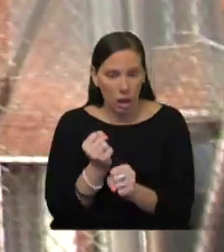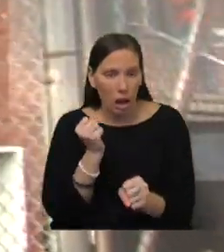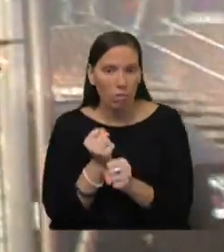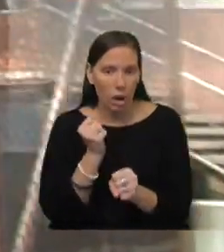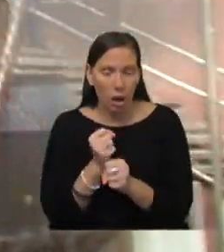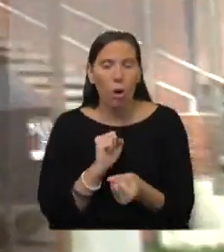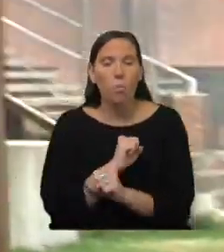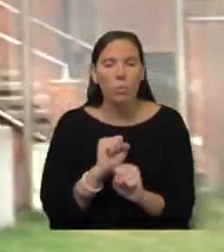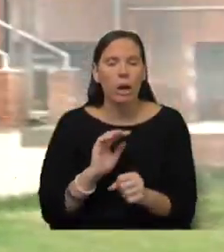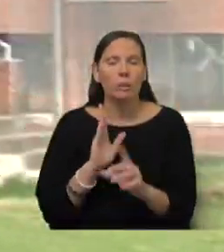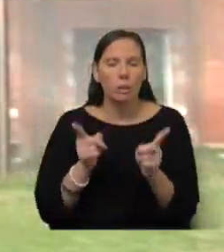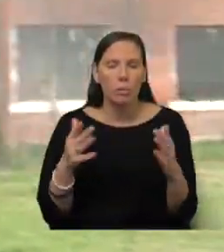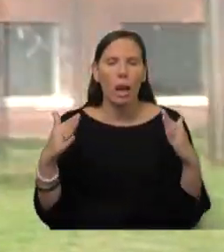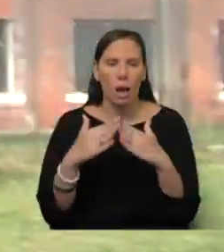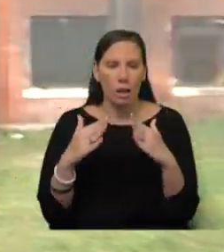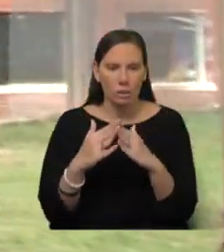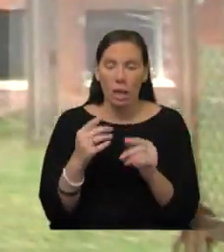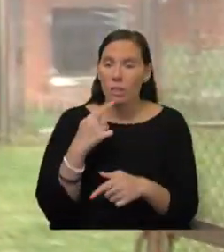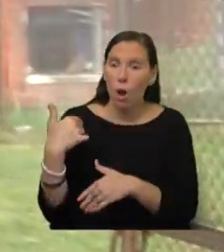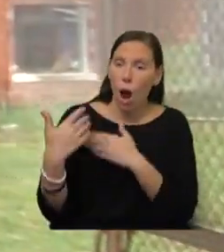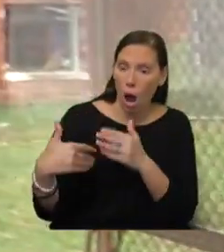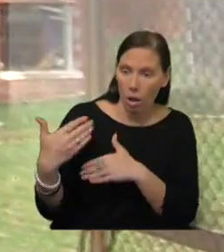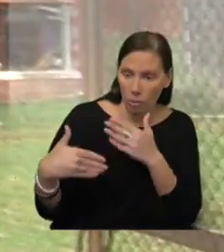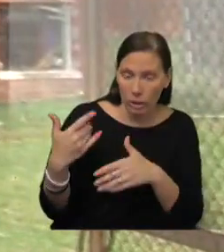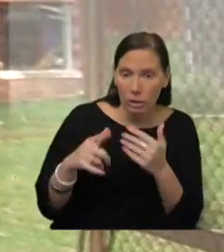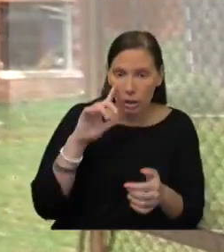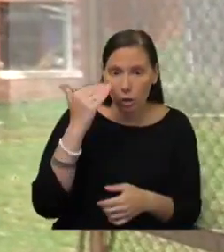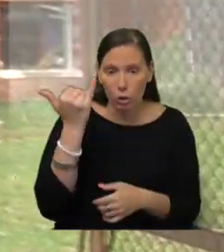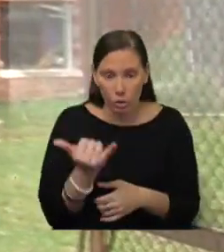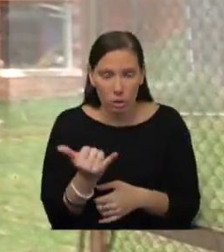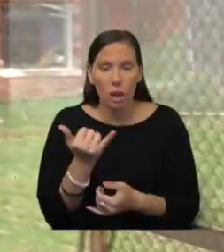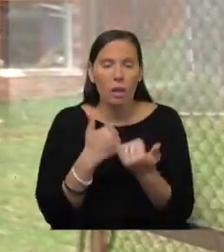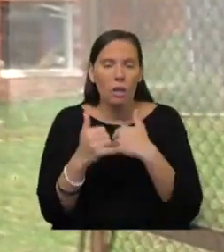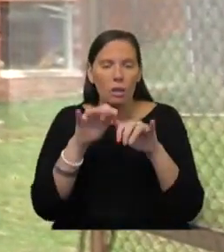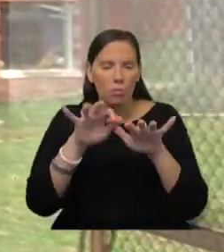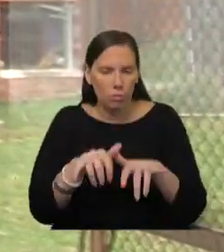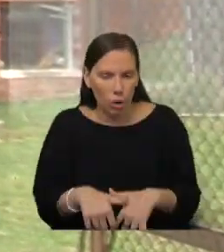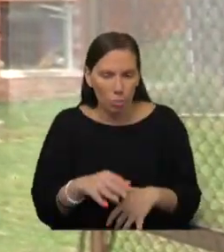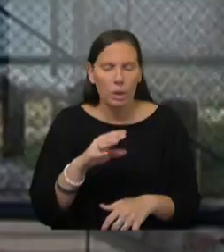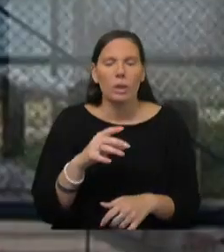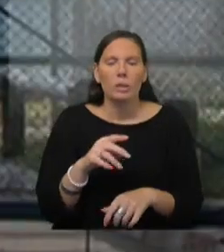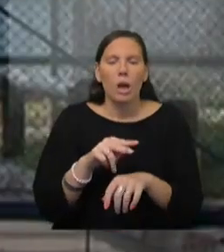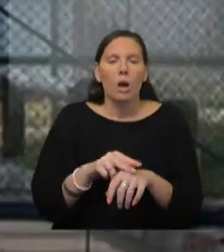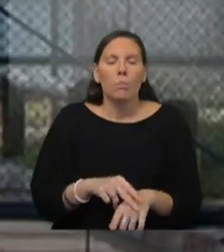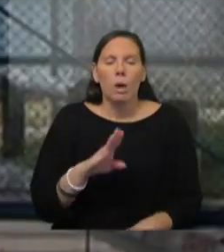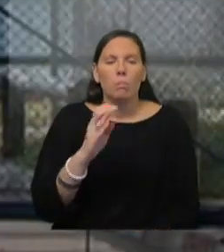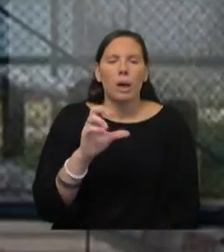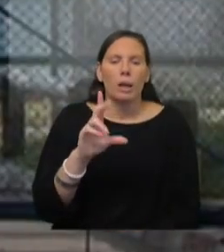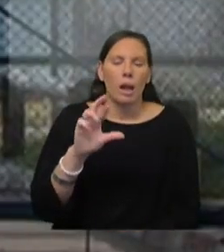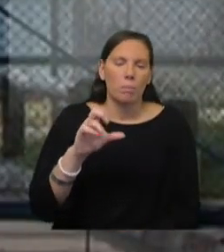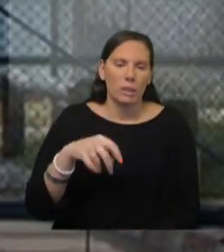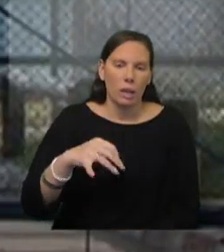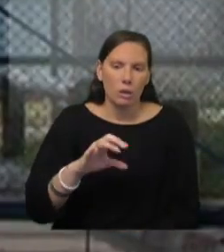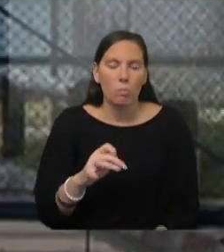accedan a vivienda sin embargo destaco los avances reconocidos en los informes del comisionado parlamentario para el sistema